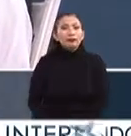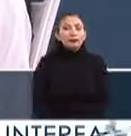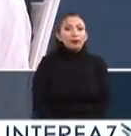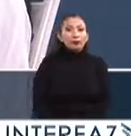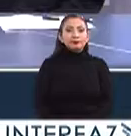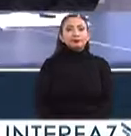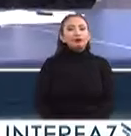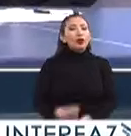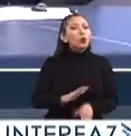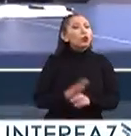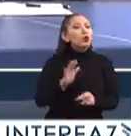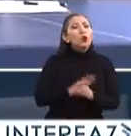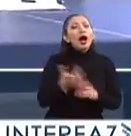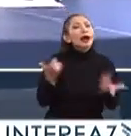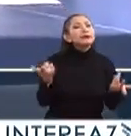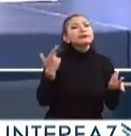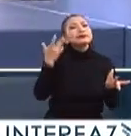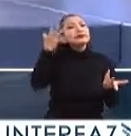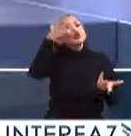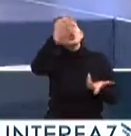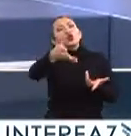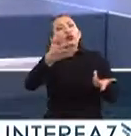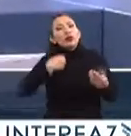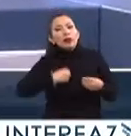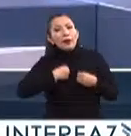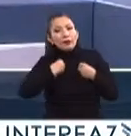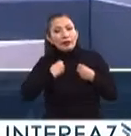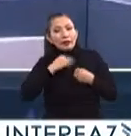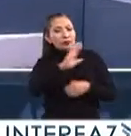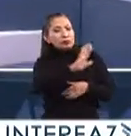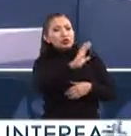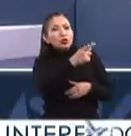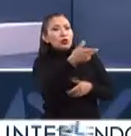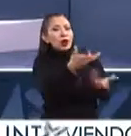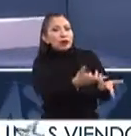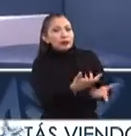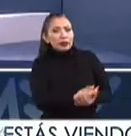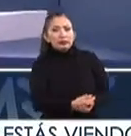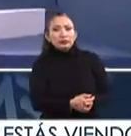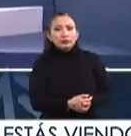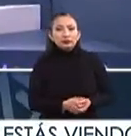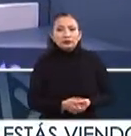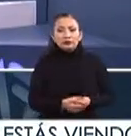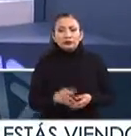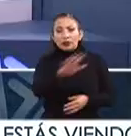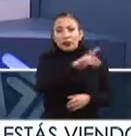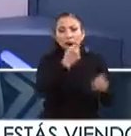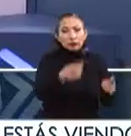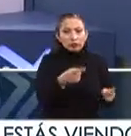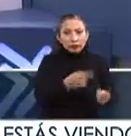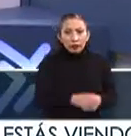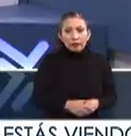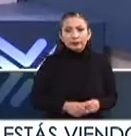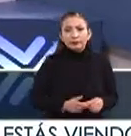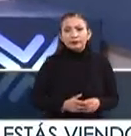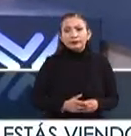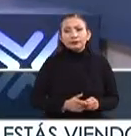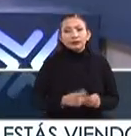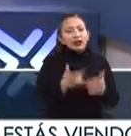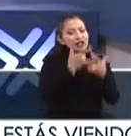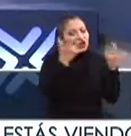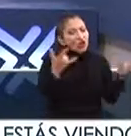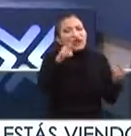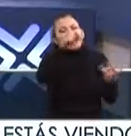los principales retos de llevar una vida como la que tú has llevado, León, dentro de la música,